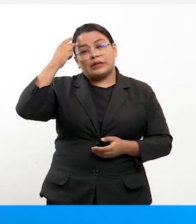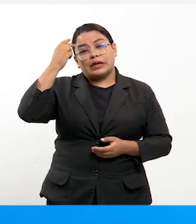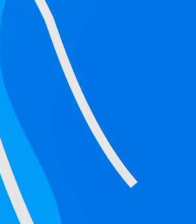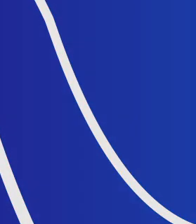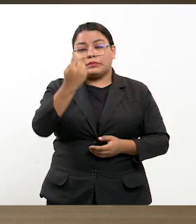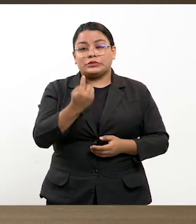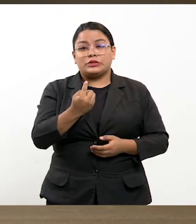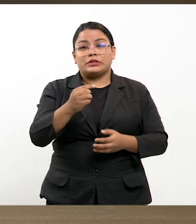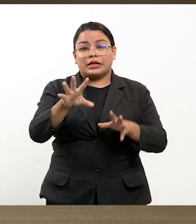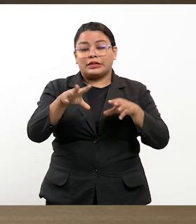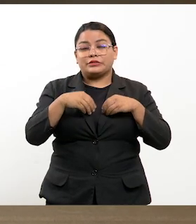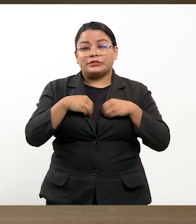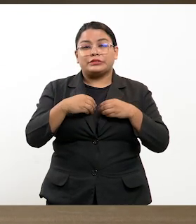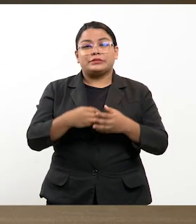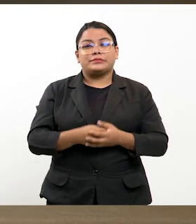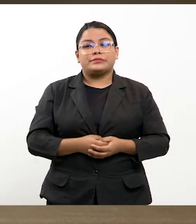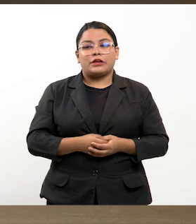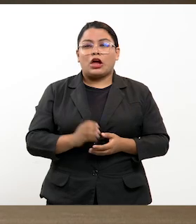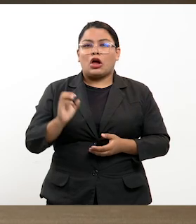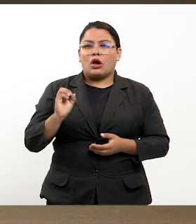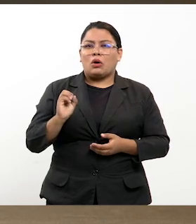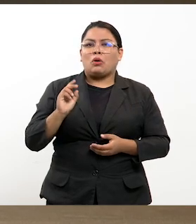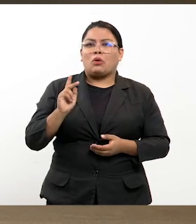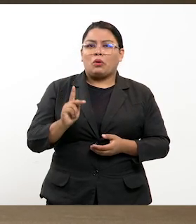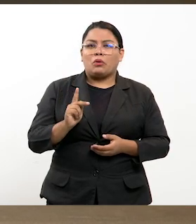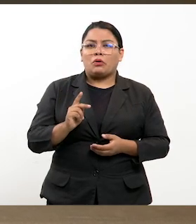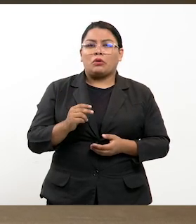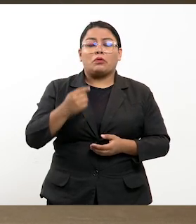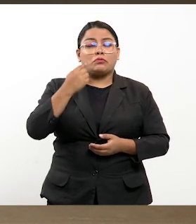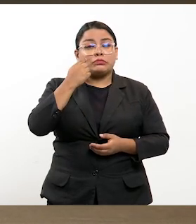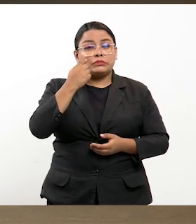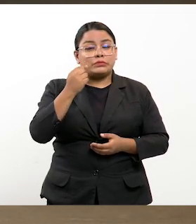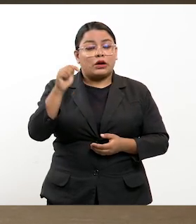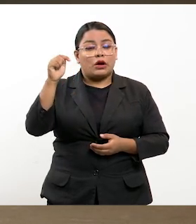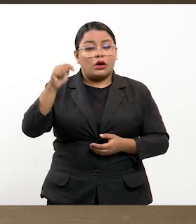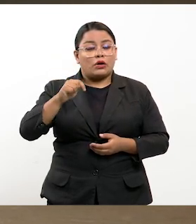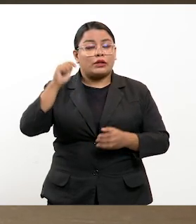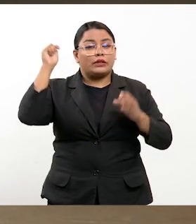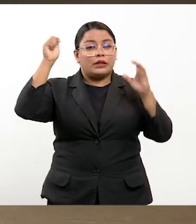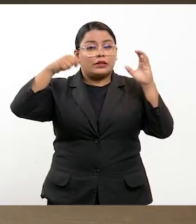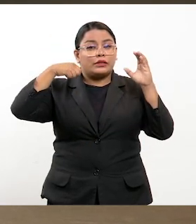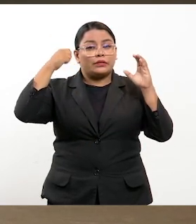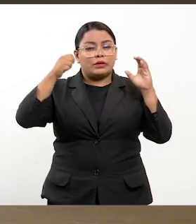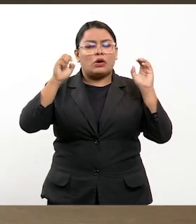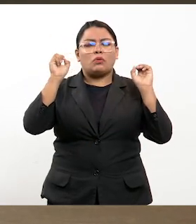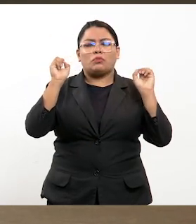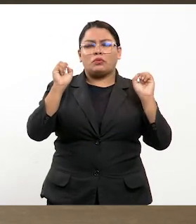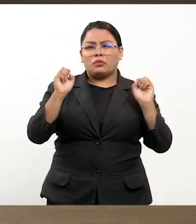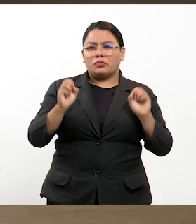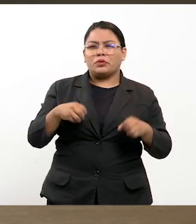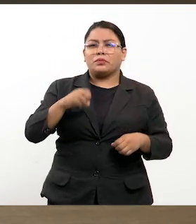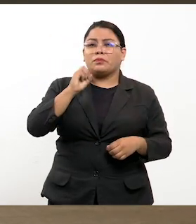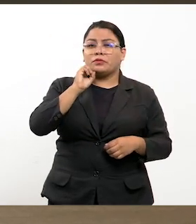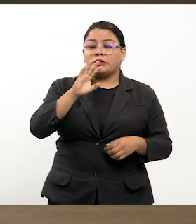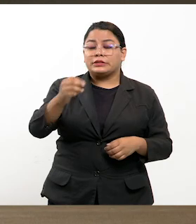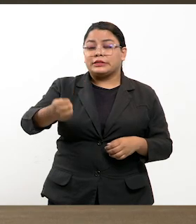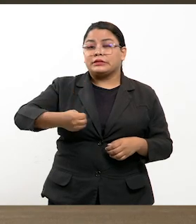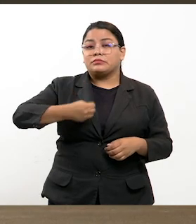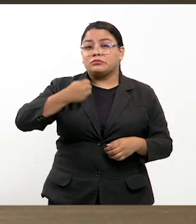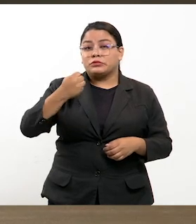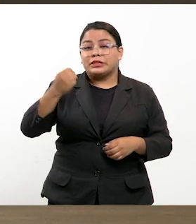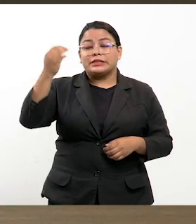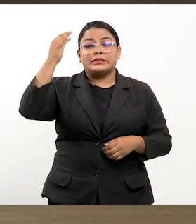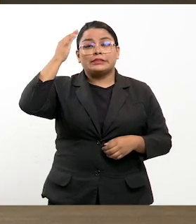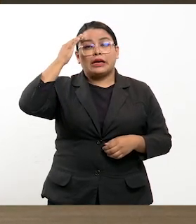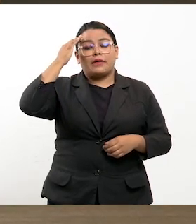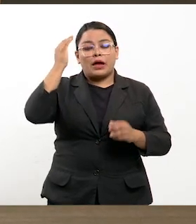destinatario. Ok, Marlene, entonces, según lo que acabamos de ver en el video anterior, podemos decir que es muy importante tener en